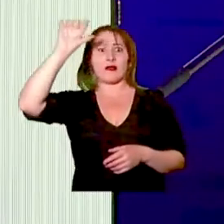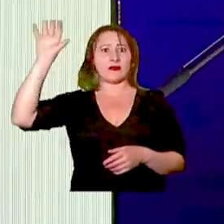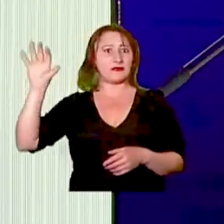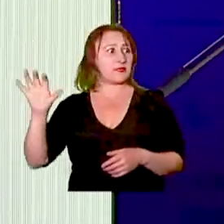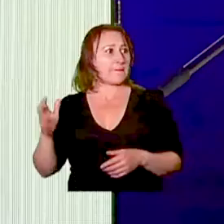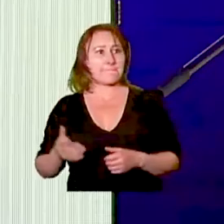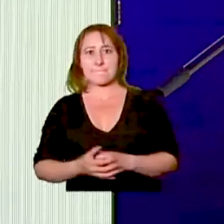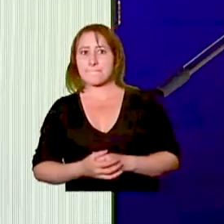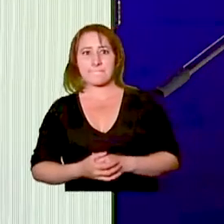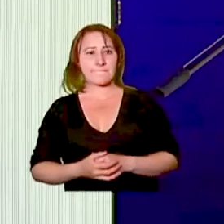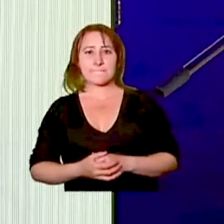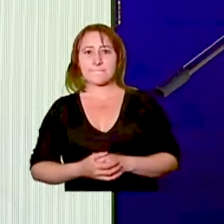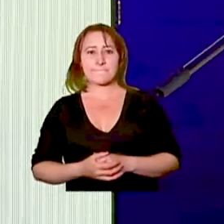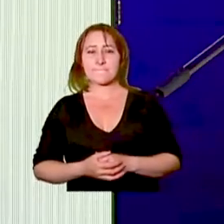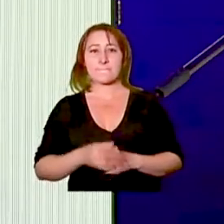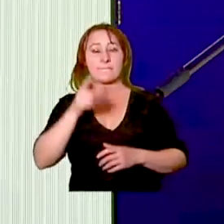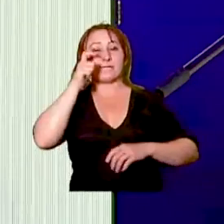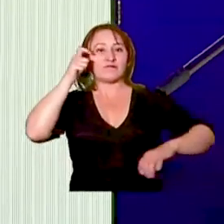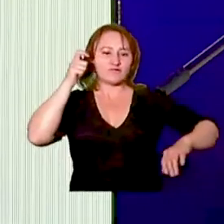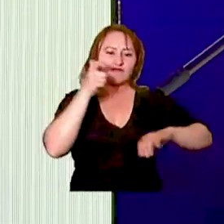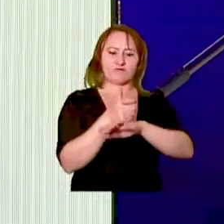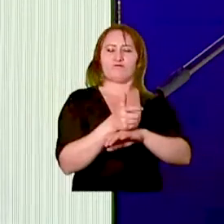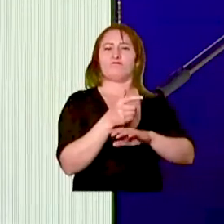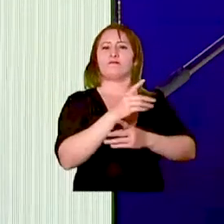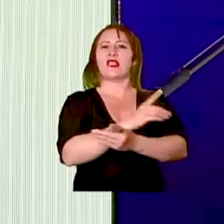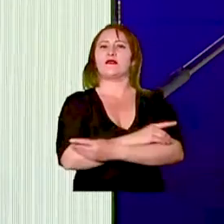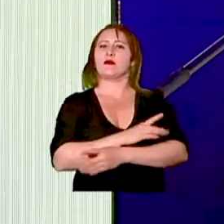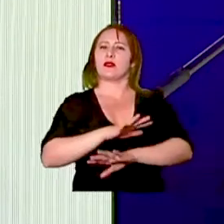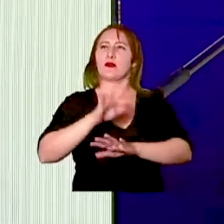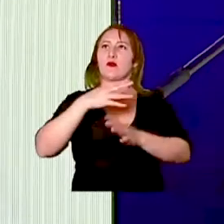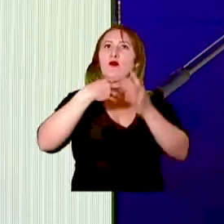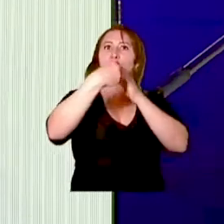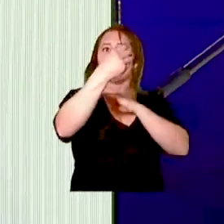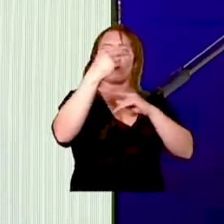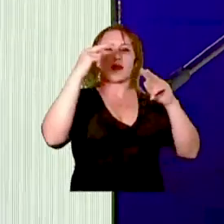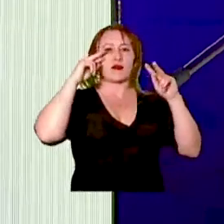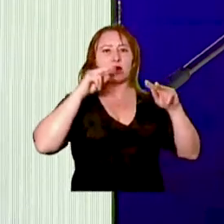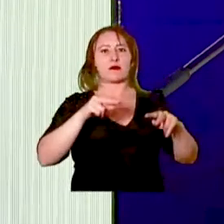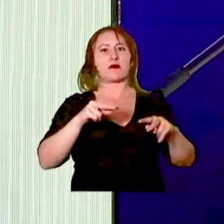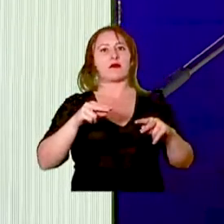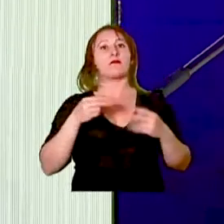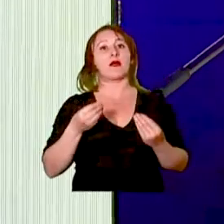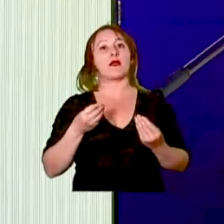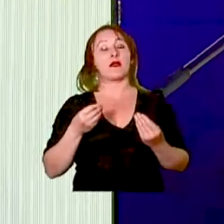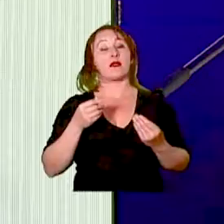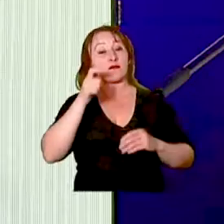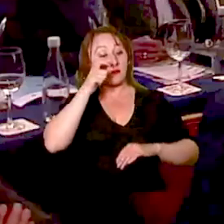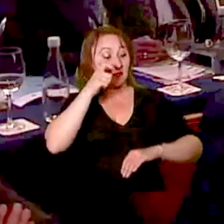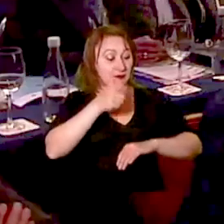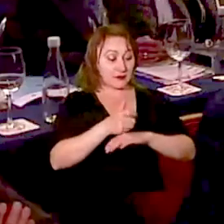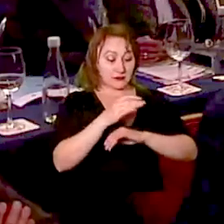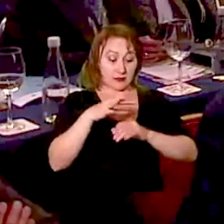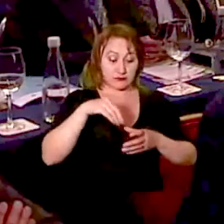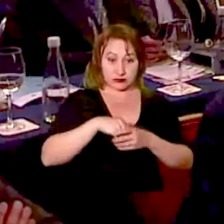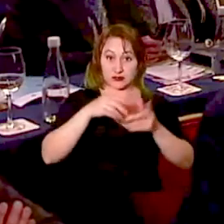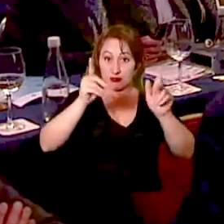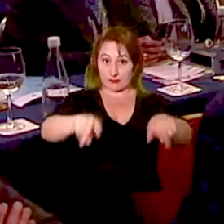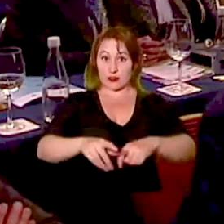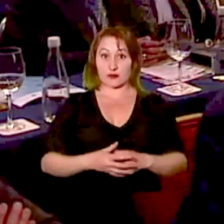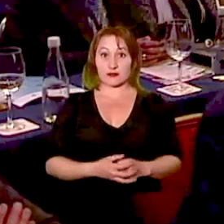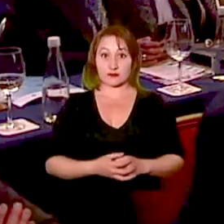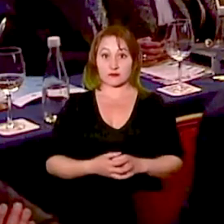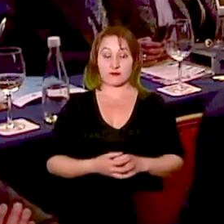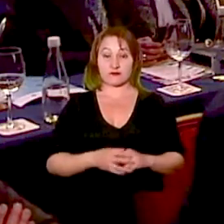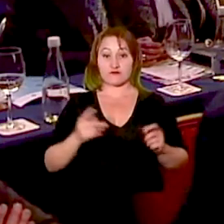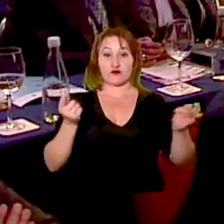de vigilancia disciplinaria desde la visión externa, sin quitar la vigilancia disciplinaria interna que se maneja